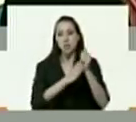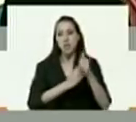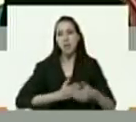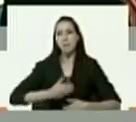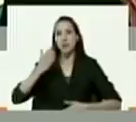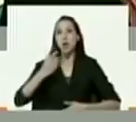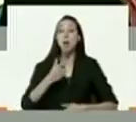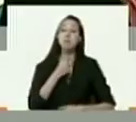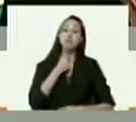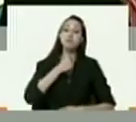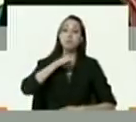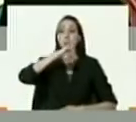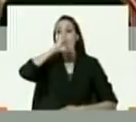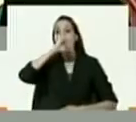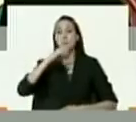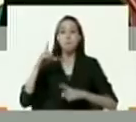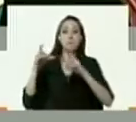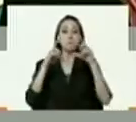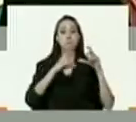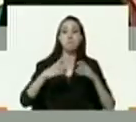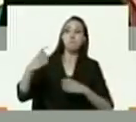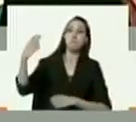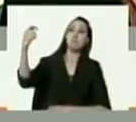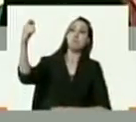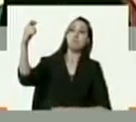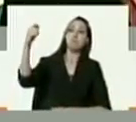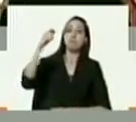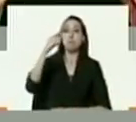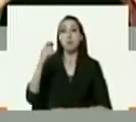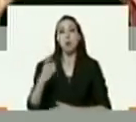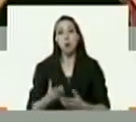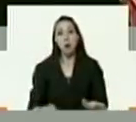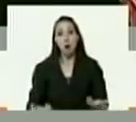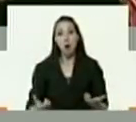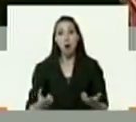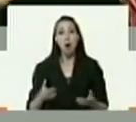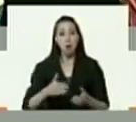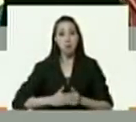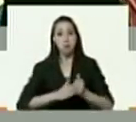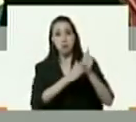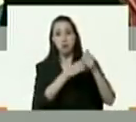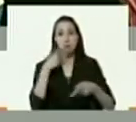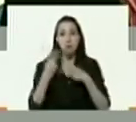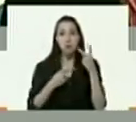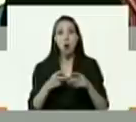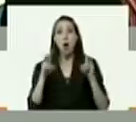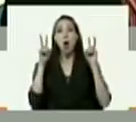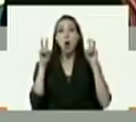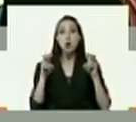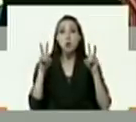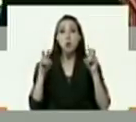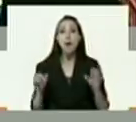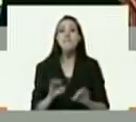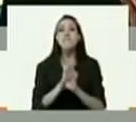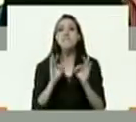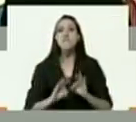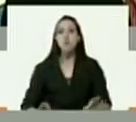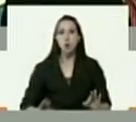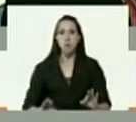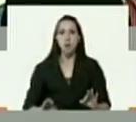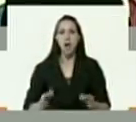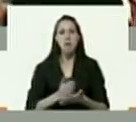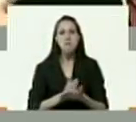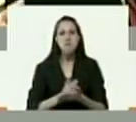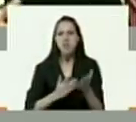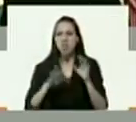mucho tomarse fotos, sacarse fotos con líderes políticos, ¿no? Pero es una modalidad nueva de paramilitarismo mediático en